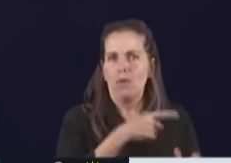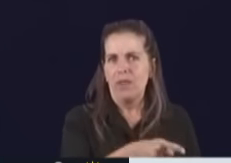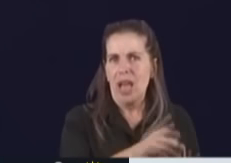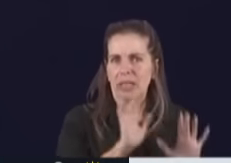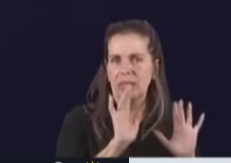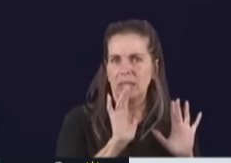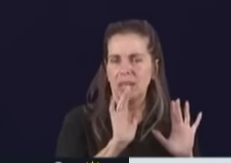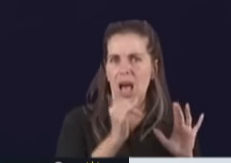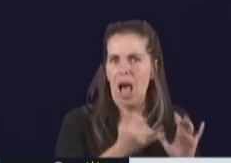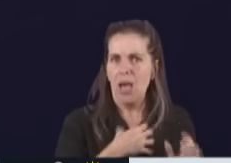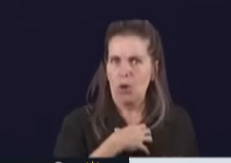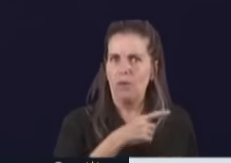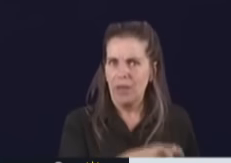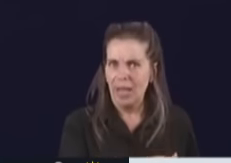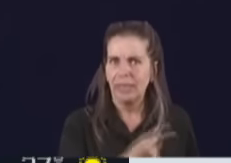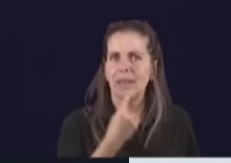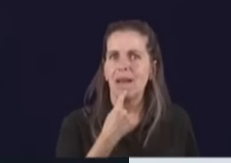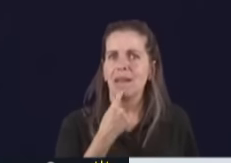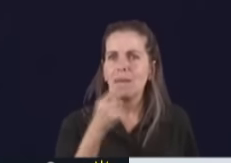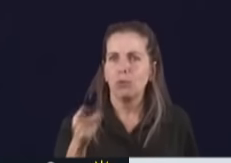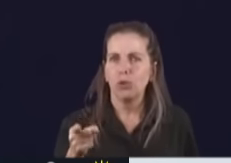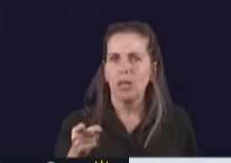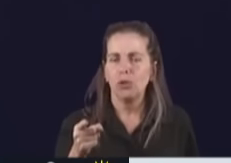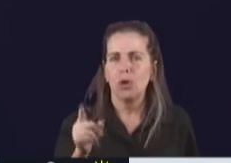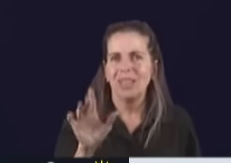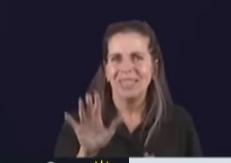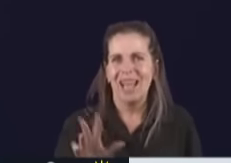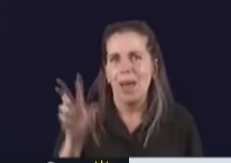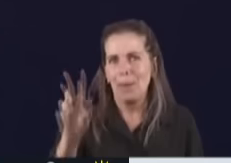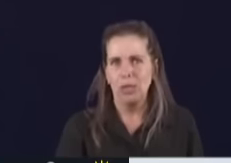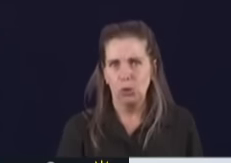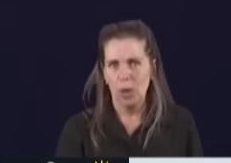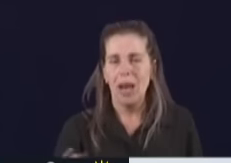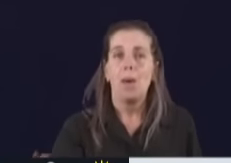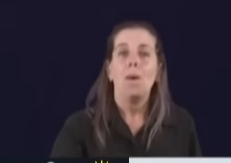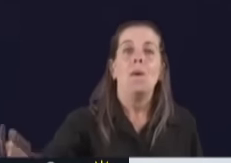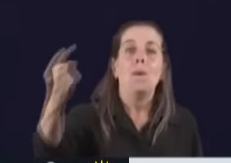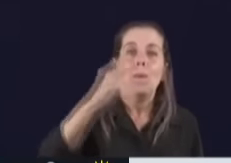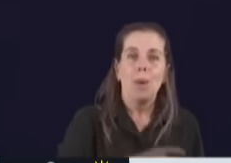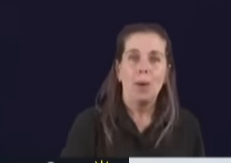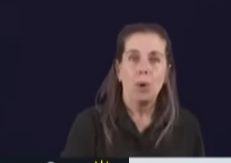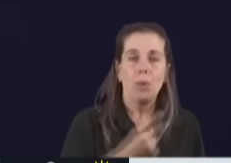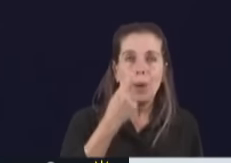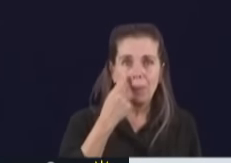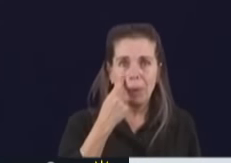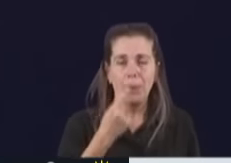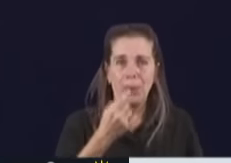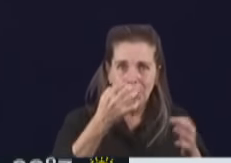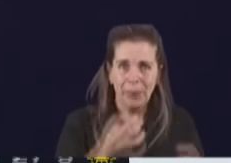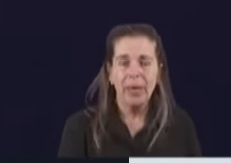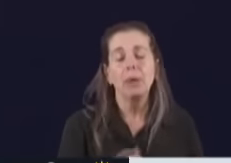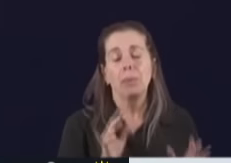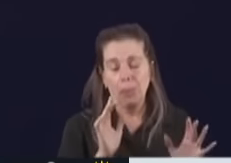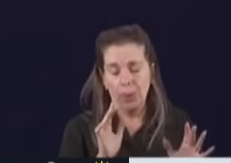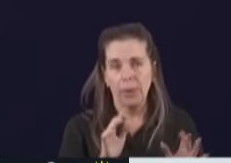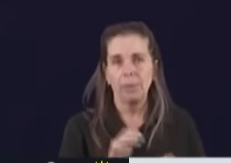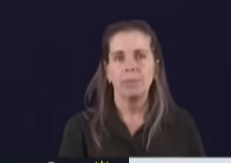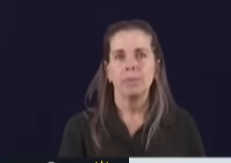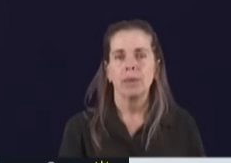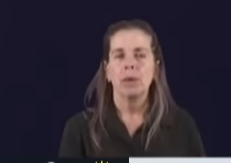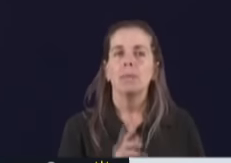que Nahuel Gallo va a volver con vida y sano y salvo, es porque efectivamente tiene los elementos para decirlo. Pero